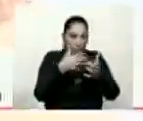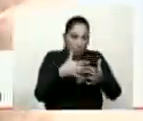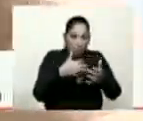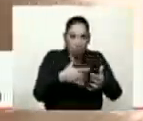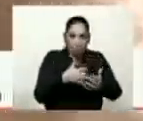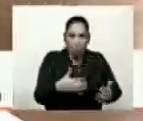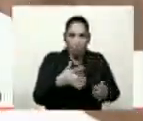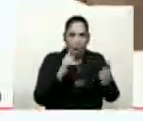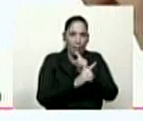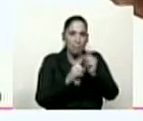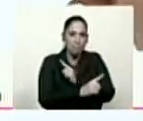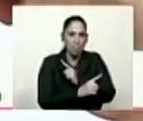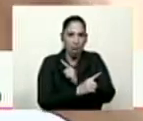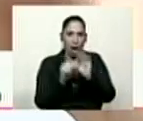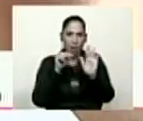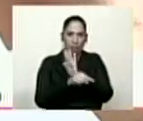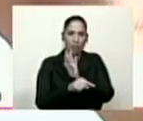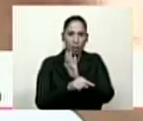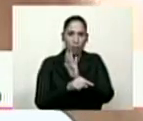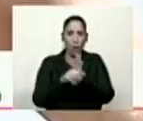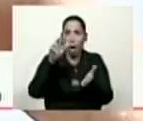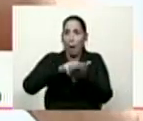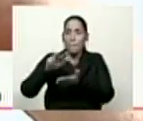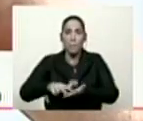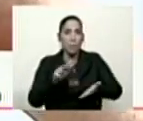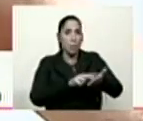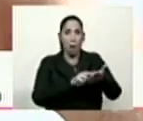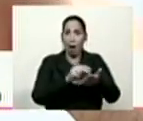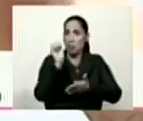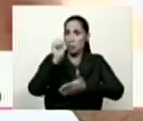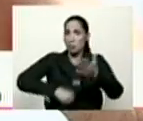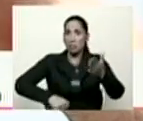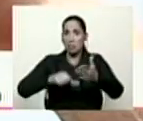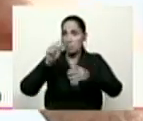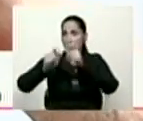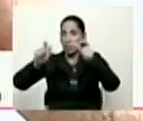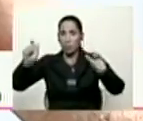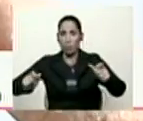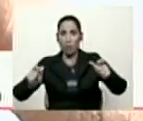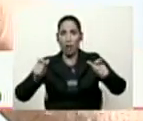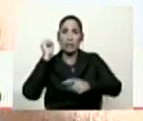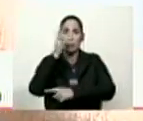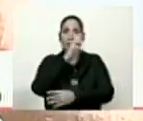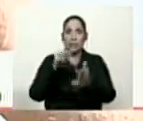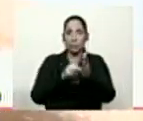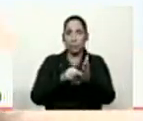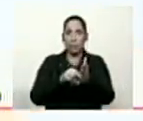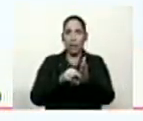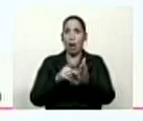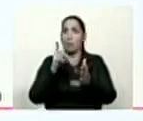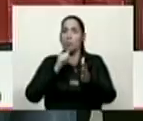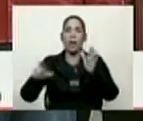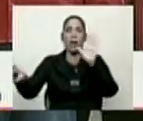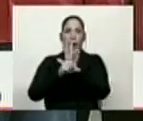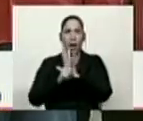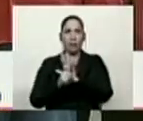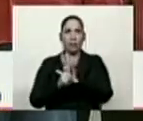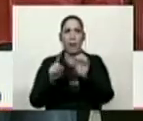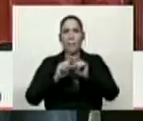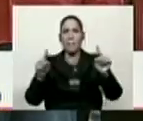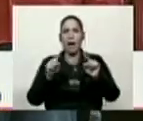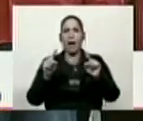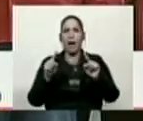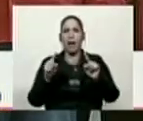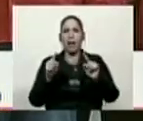medida, aprobado sin quórum en la Asamblea Nacional Burguesa, en desacato, para pasarle por encima